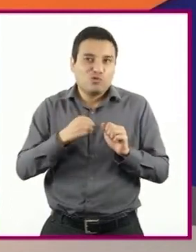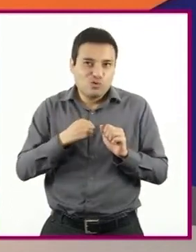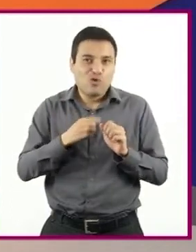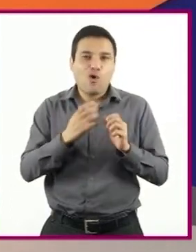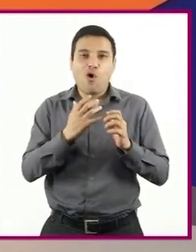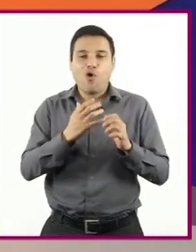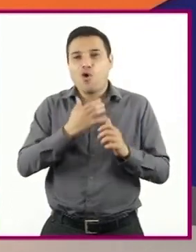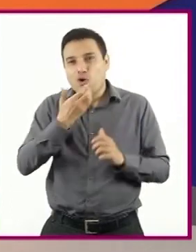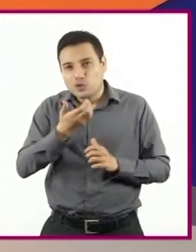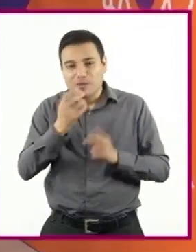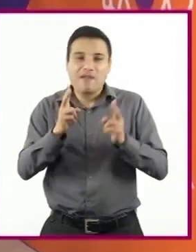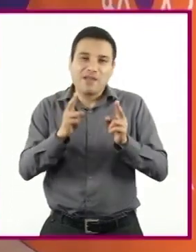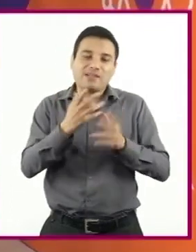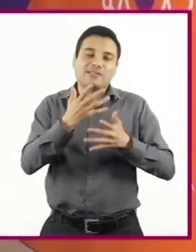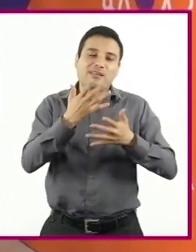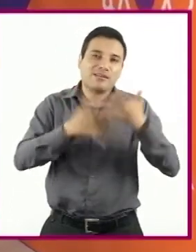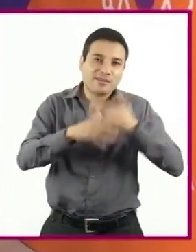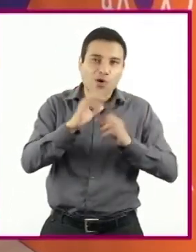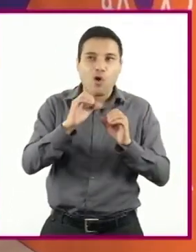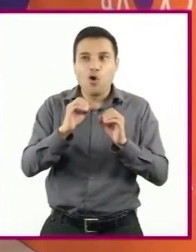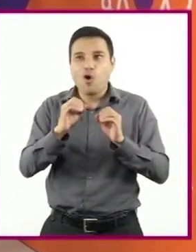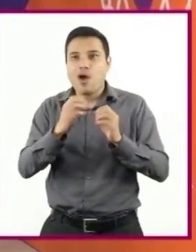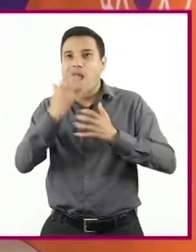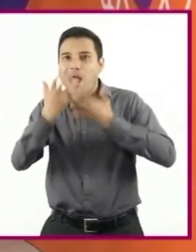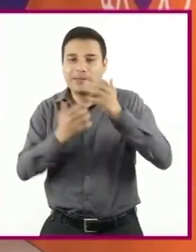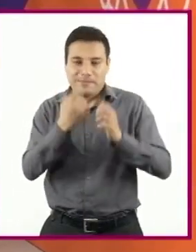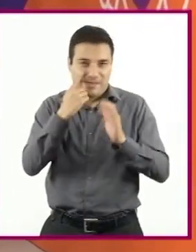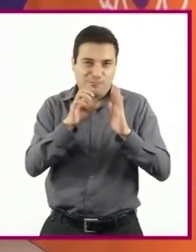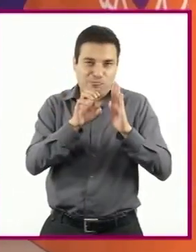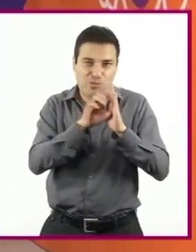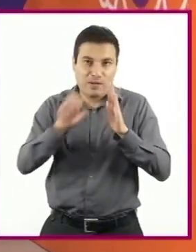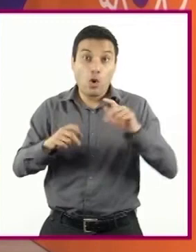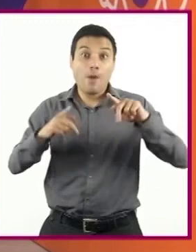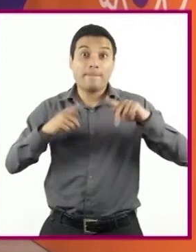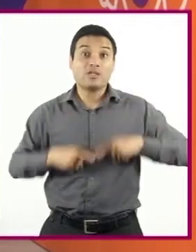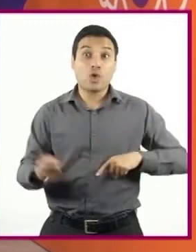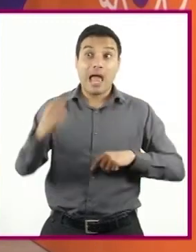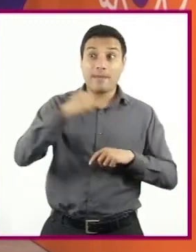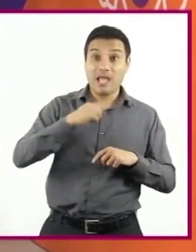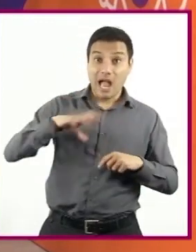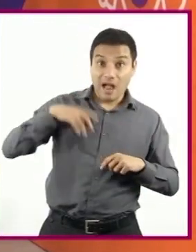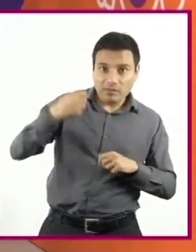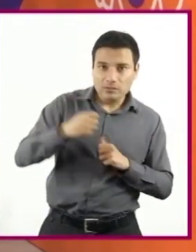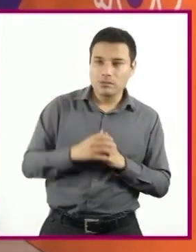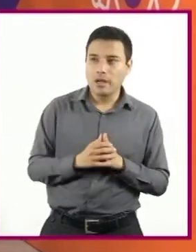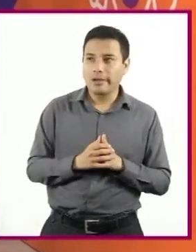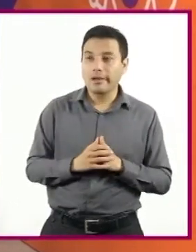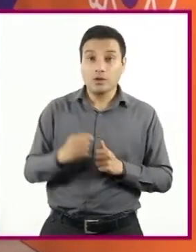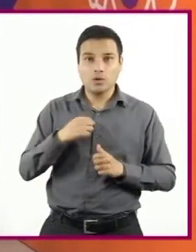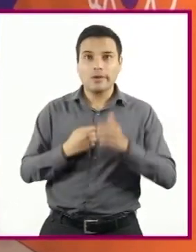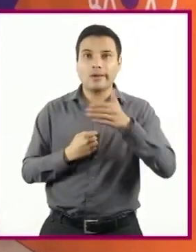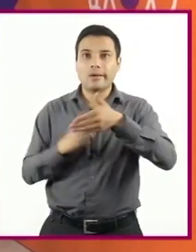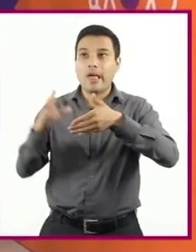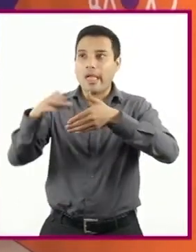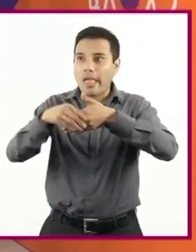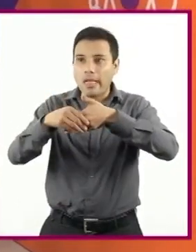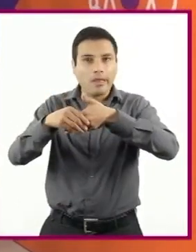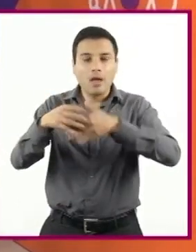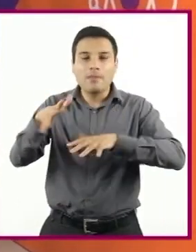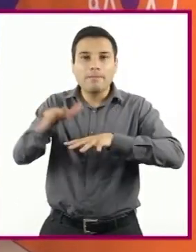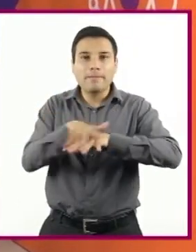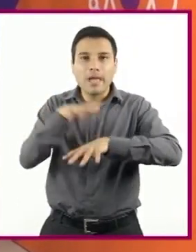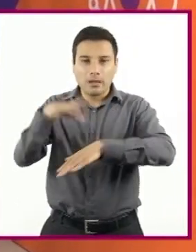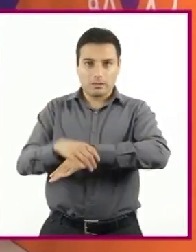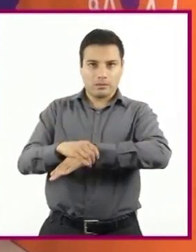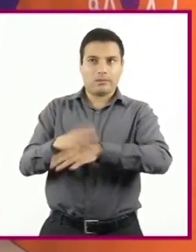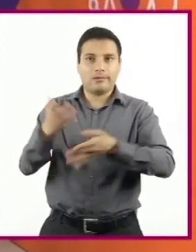pregones. Un dicho que se me ocurre cuando se aprovechan de ti es le das la mano y se toman el pie. También cuando no me sale algo